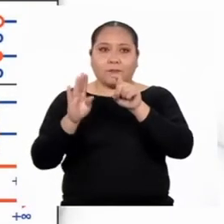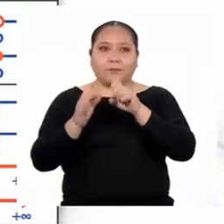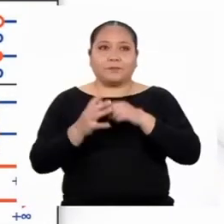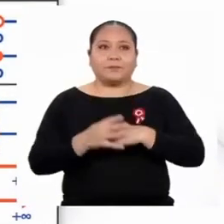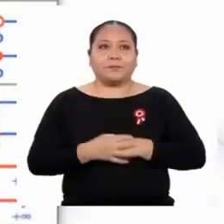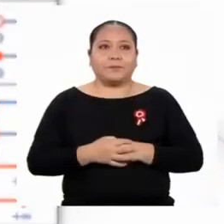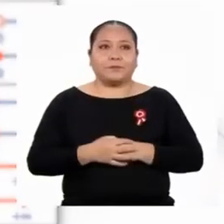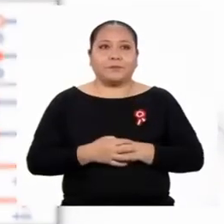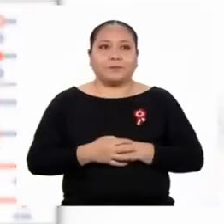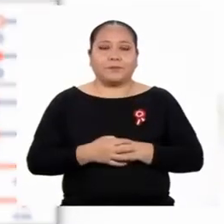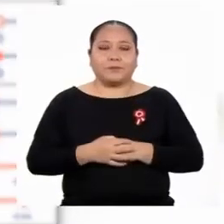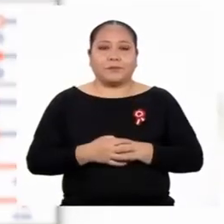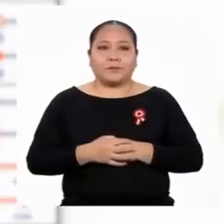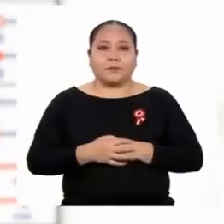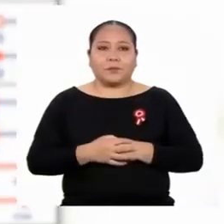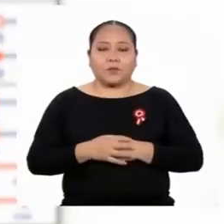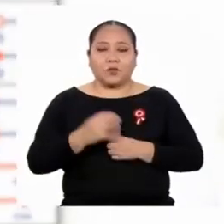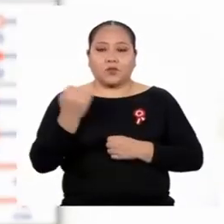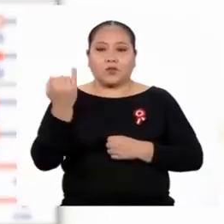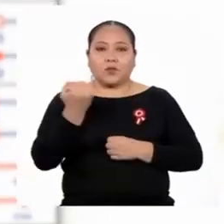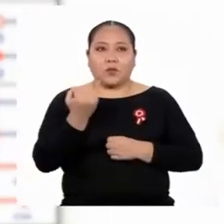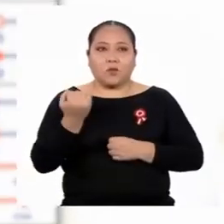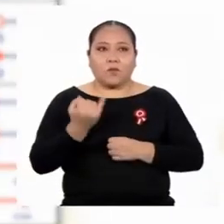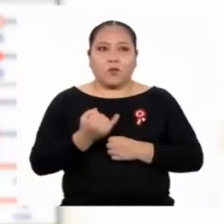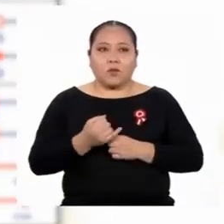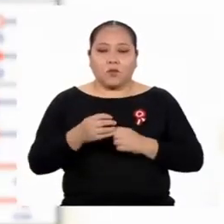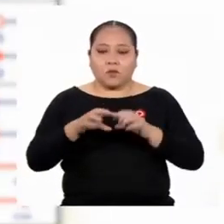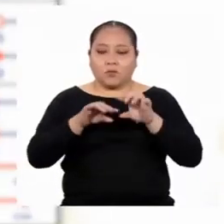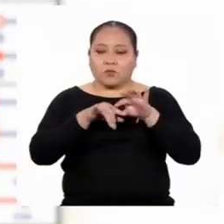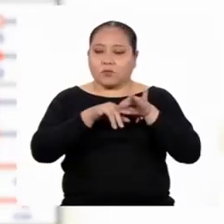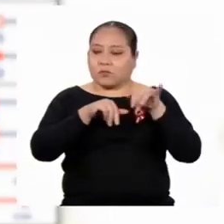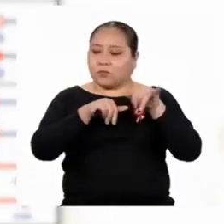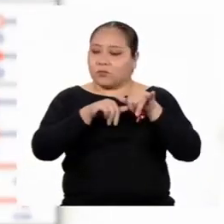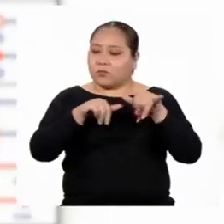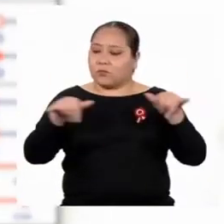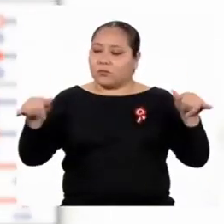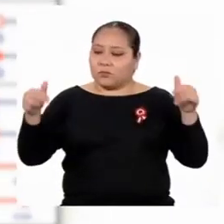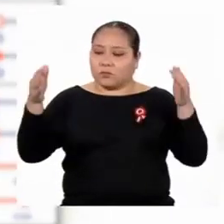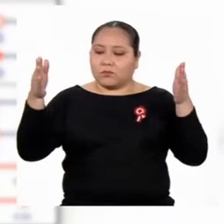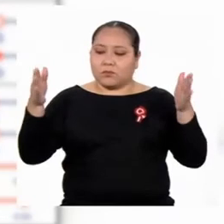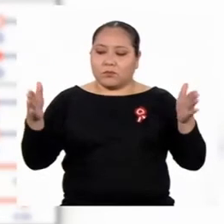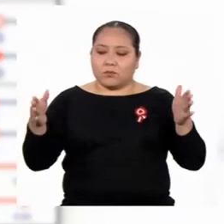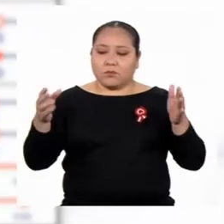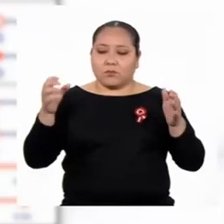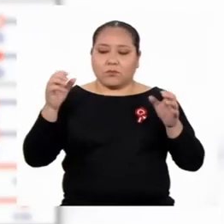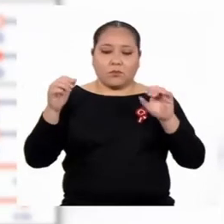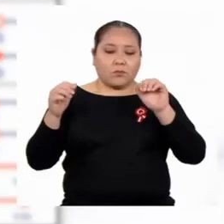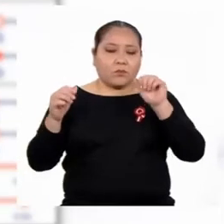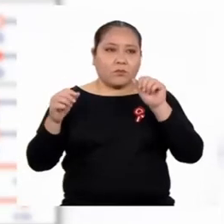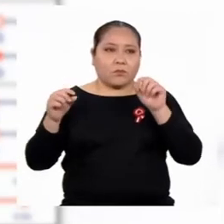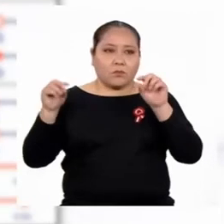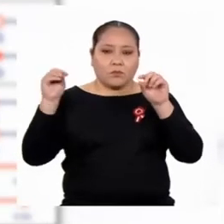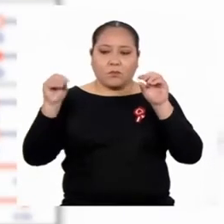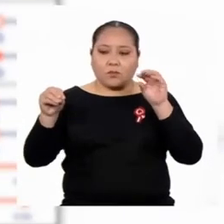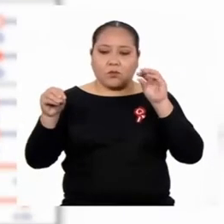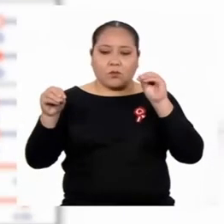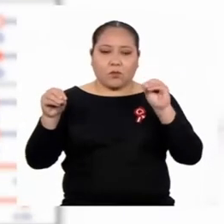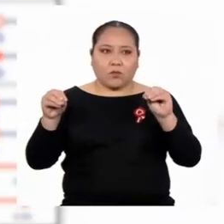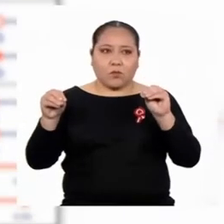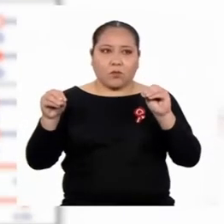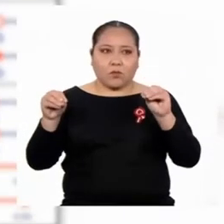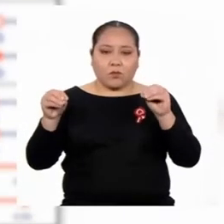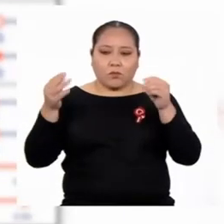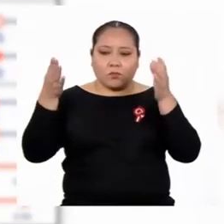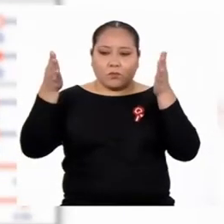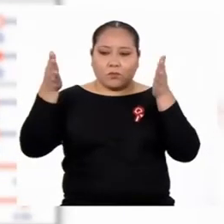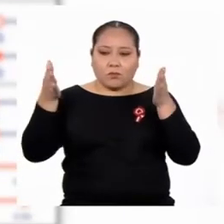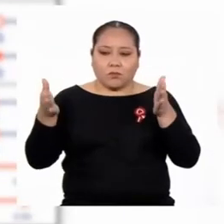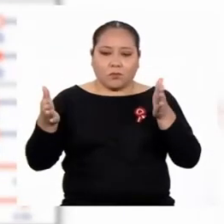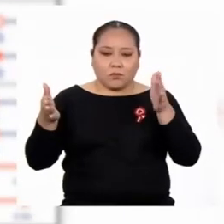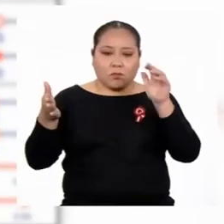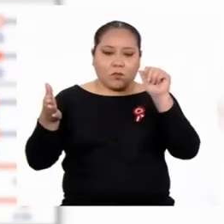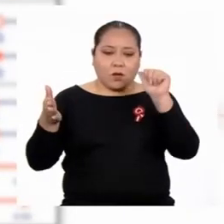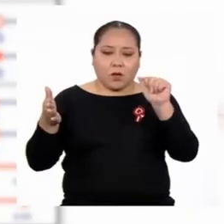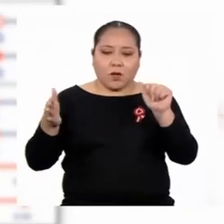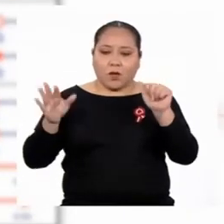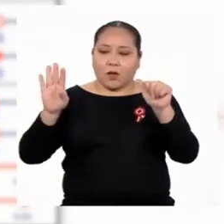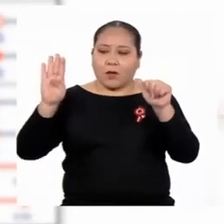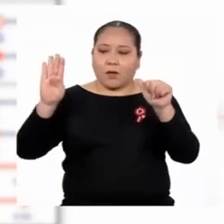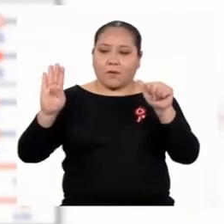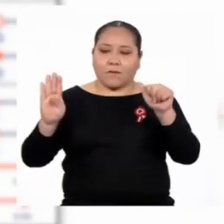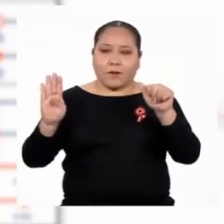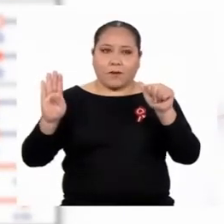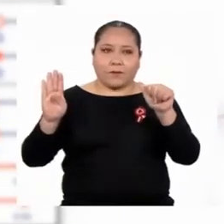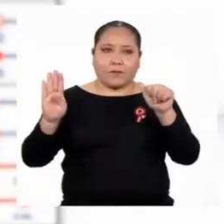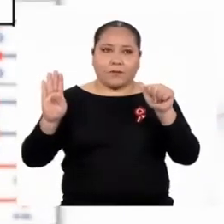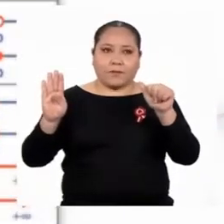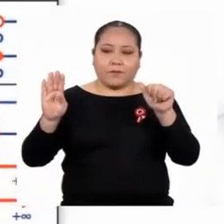Su notación gráfica es la recta numérica, donde se traza un segmento limitado por dos pequeños